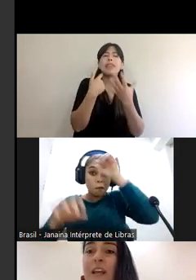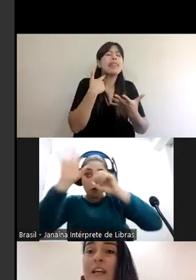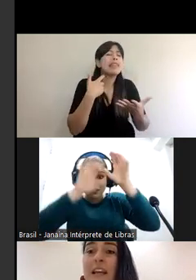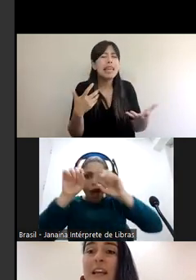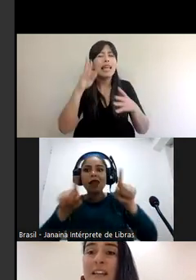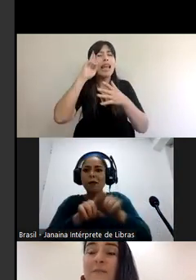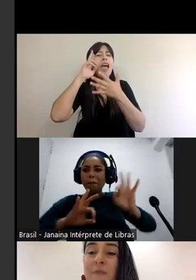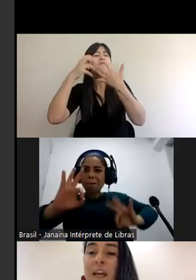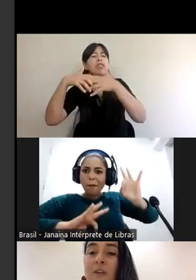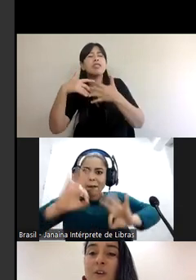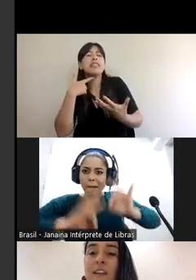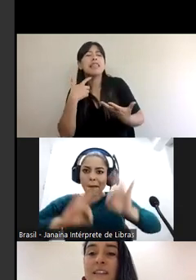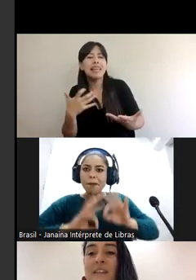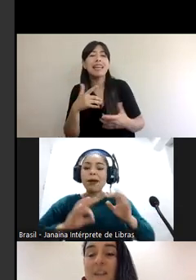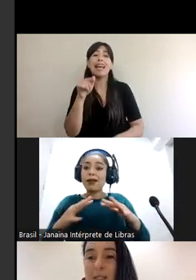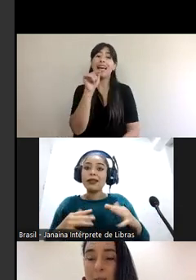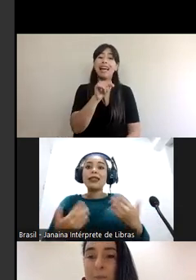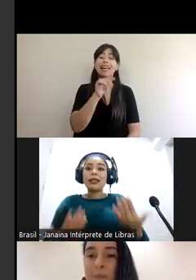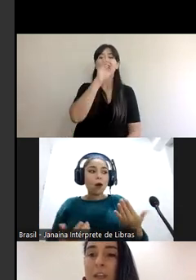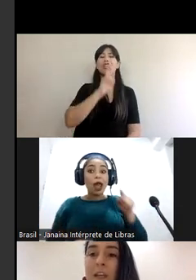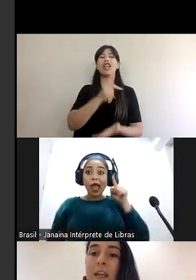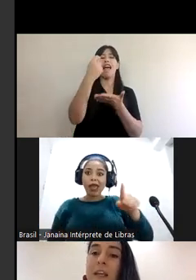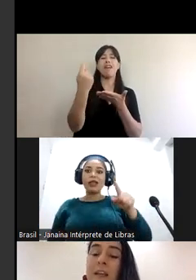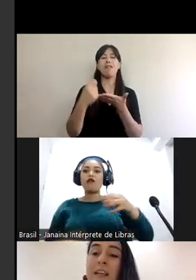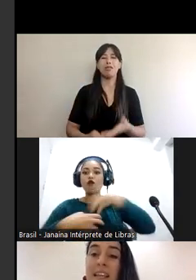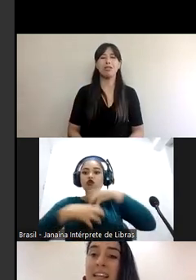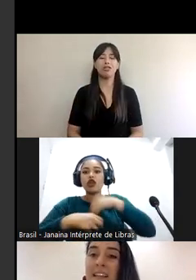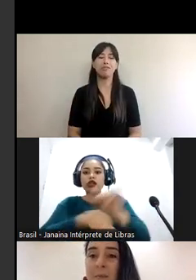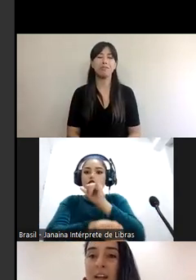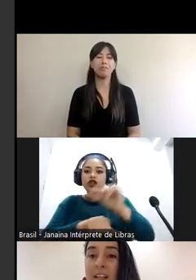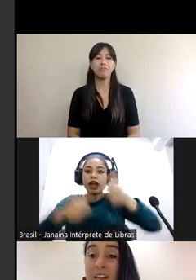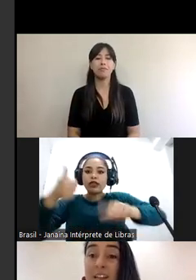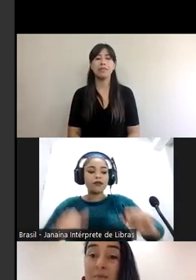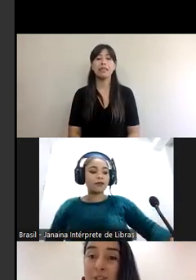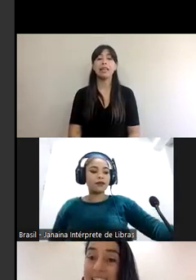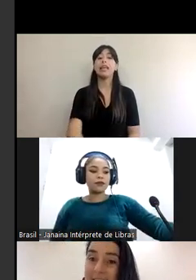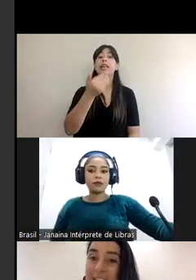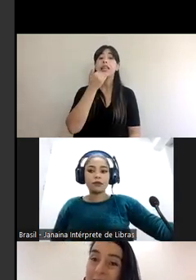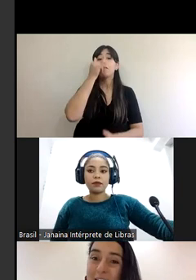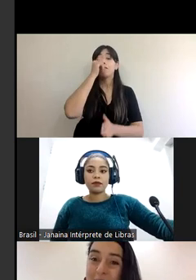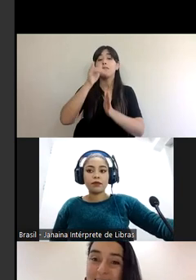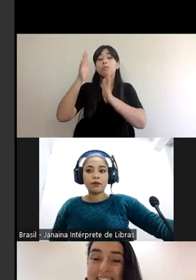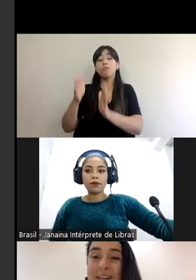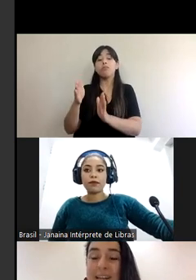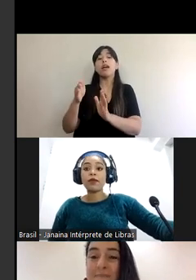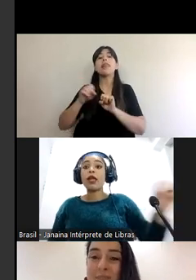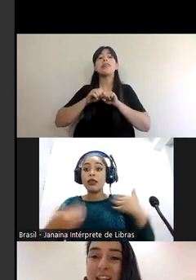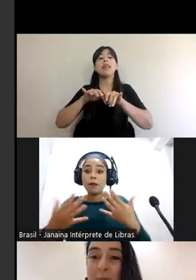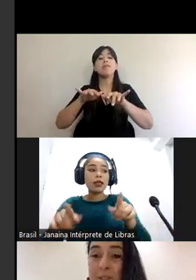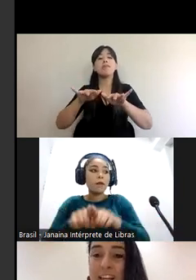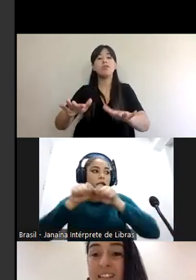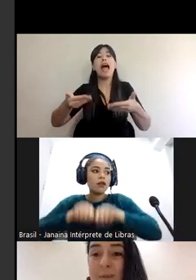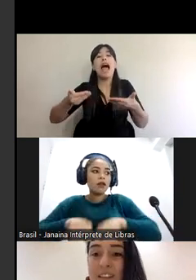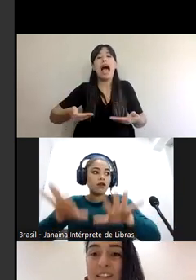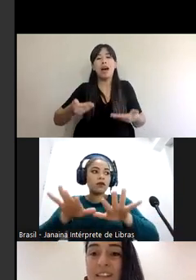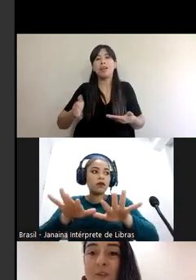reflexiones, ese fue el rol de esa evaluación. Y tenemos la etapa de difusión en la que encontramos ahora, que le damos